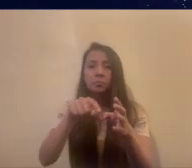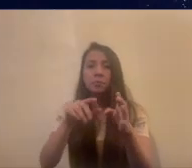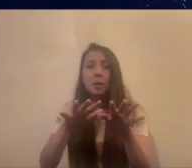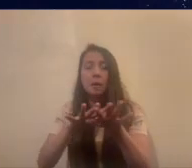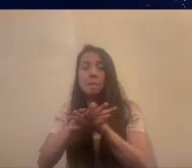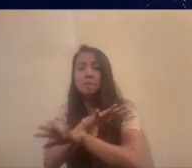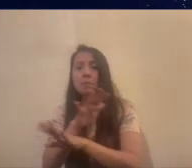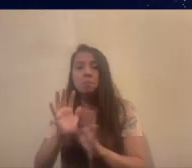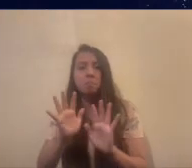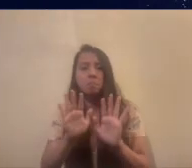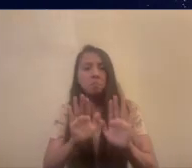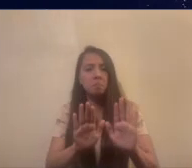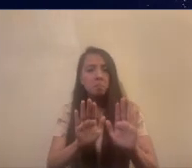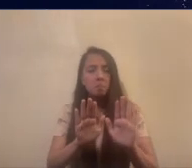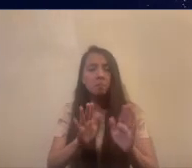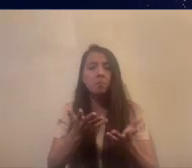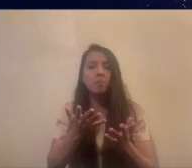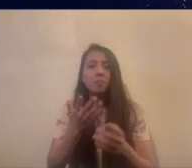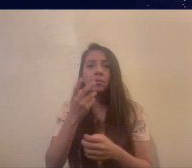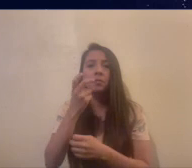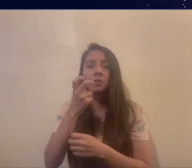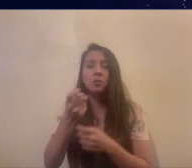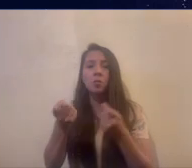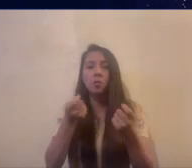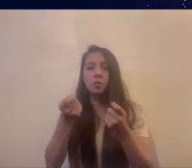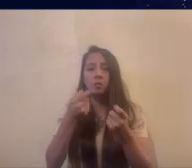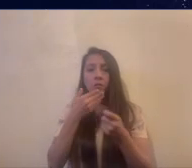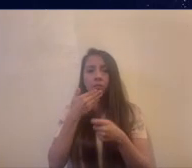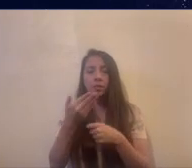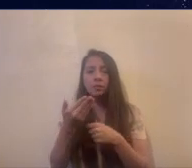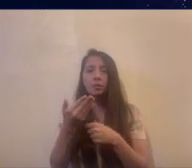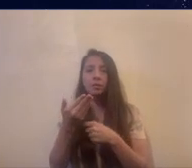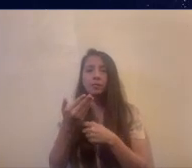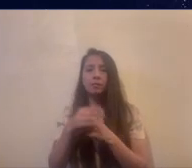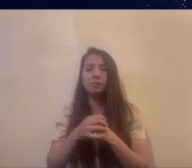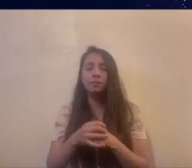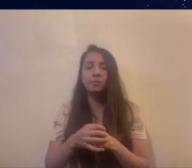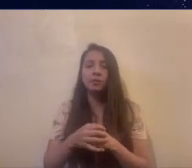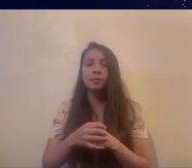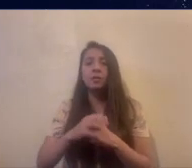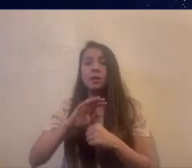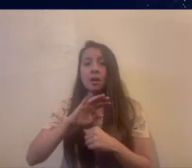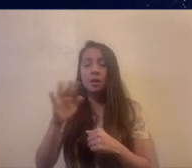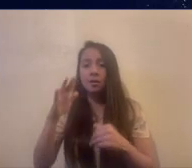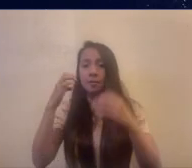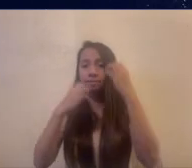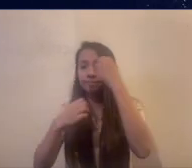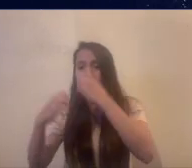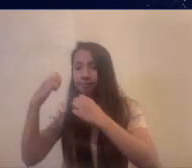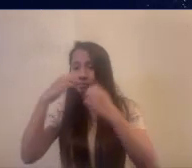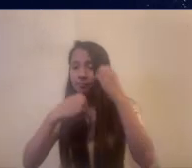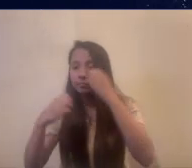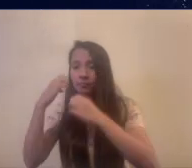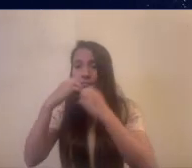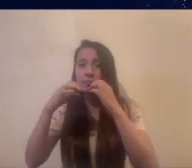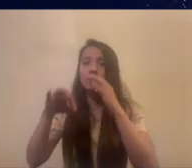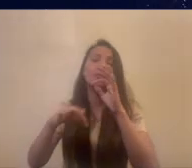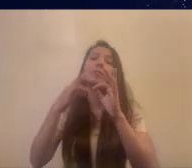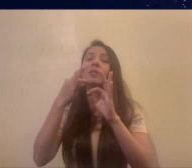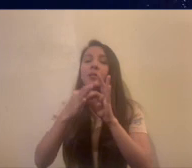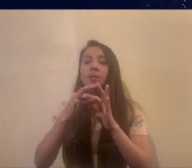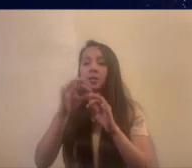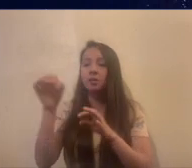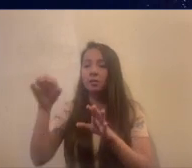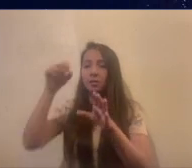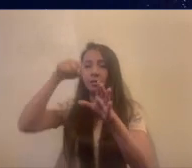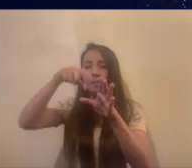iba a causar ningún cambio de la semilla. Eso es un ambiente que nosotros tenemos controlado. Y una vez realizado el experimento,